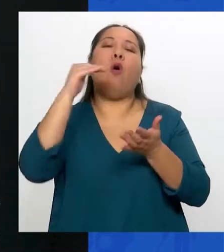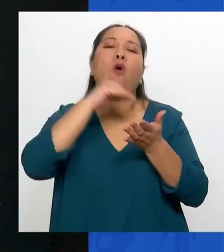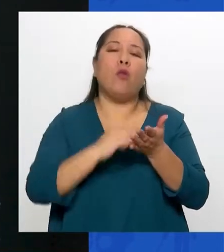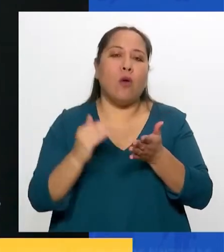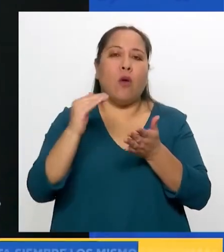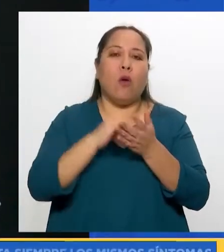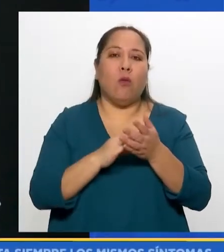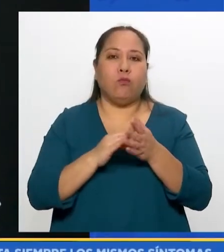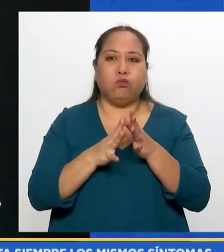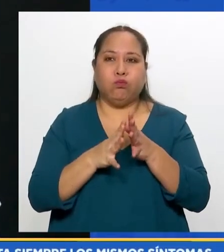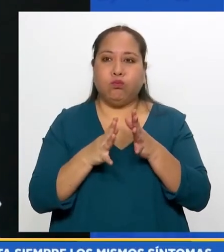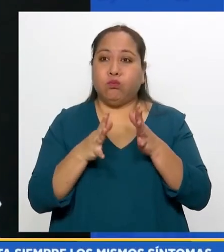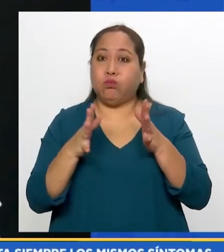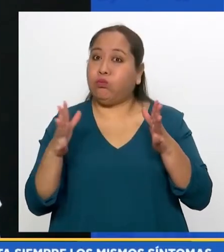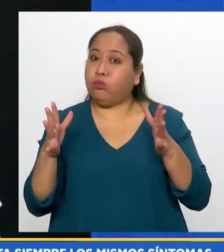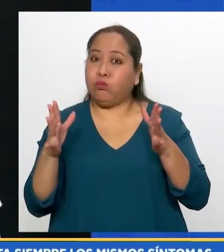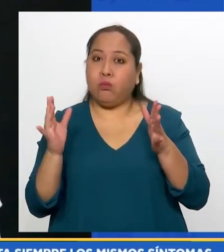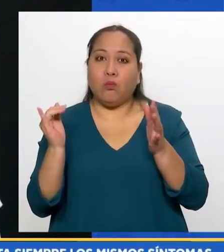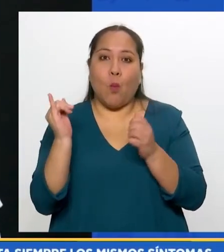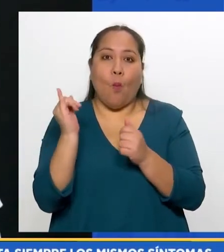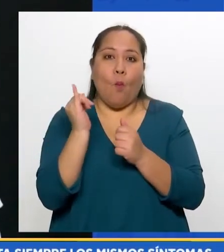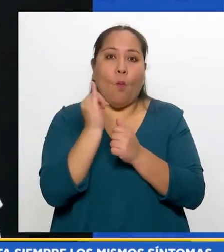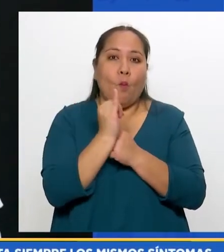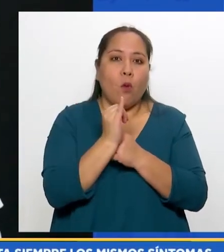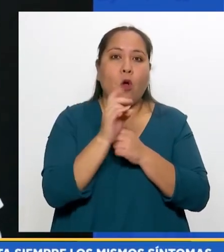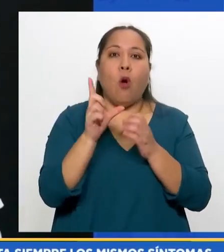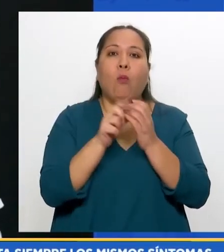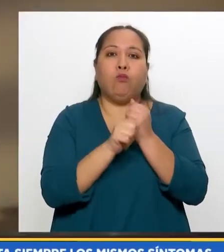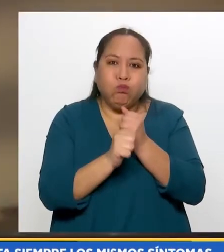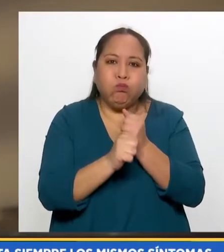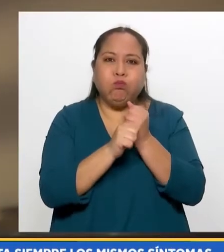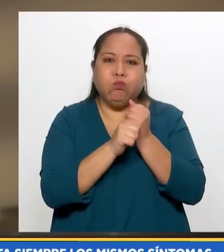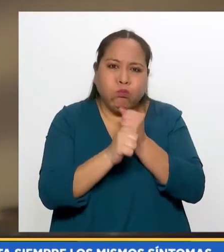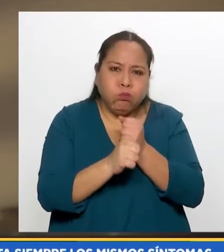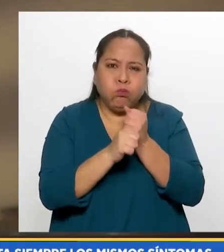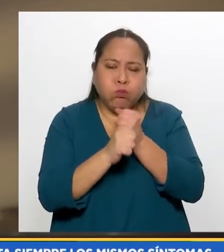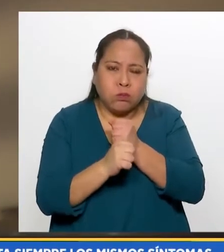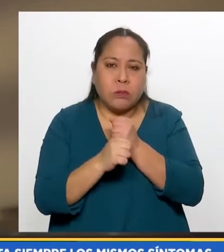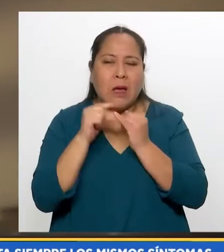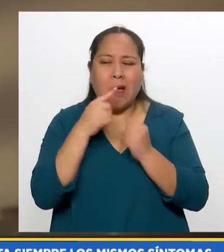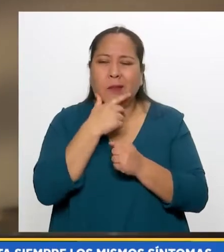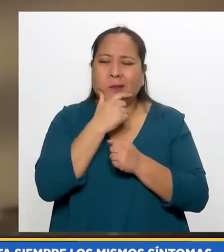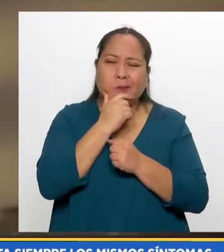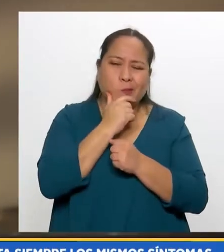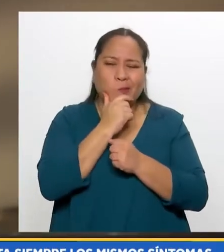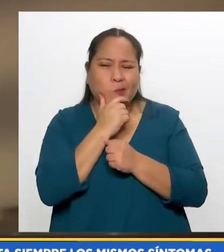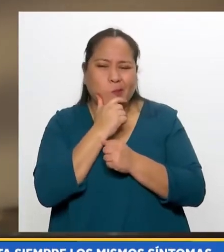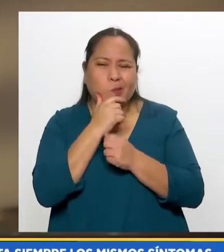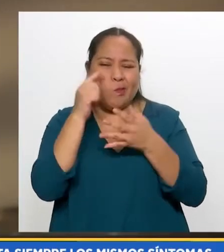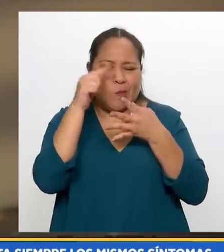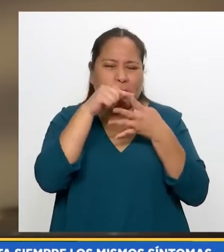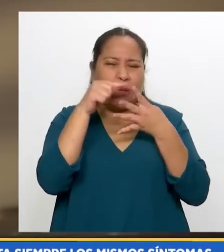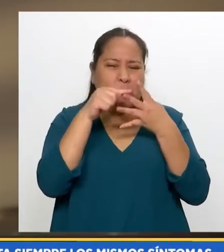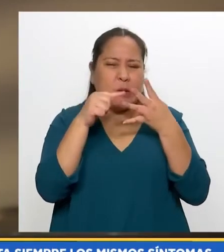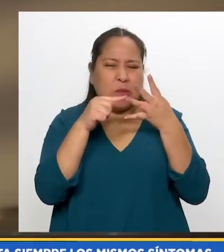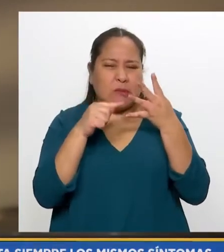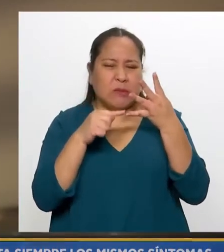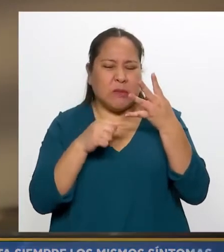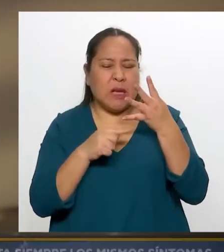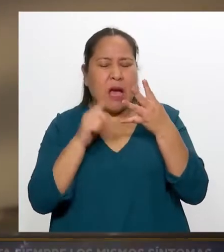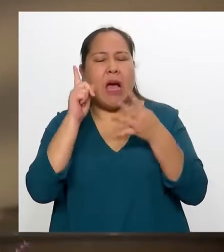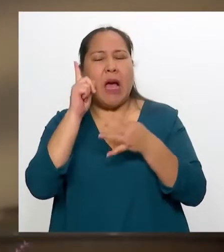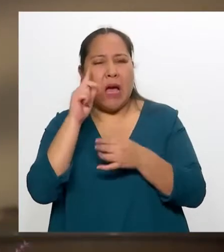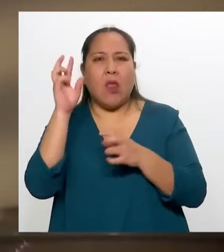al desarrollo o ganancia de peso, por ejemplo, ¿no? Estreñimiento, que es otra manifestación. Entonces, al tener la sospecha, es importante que los